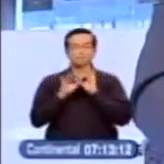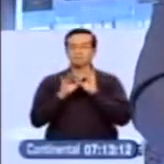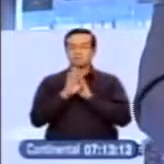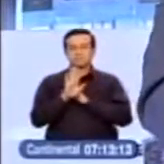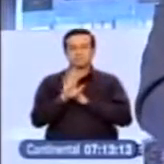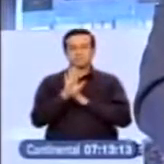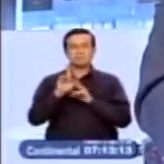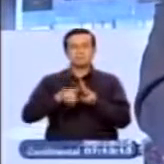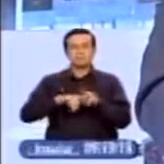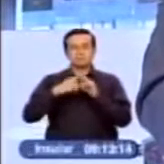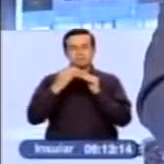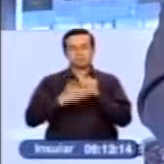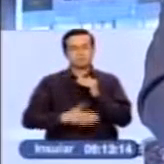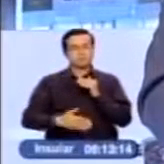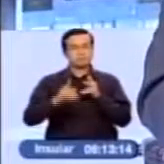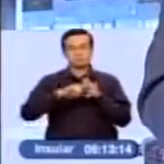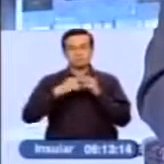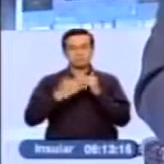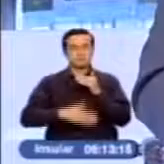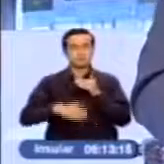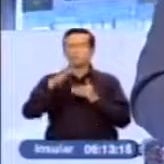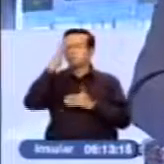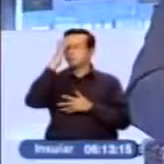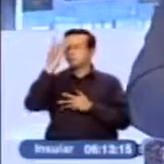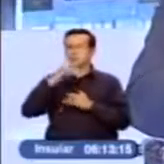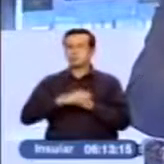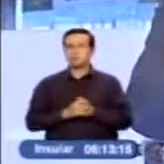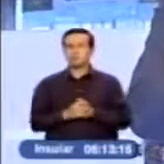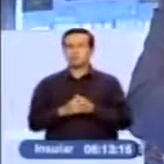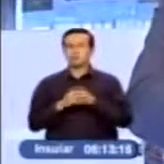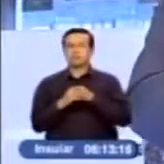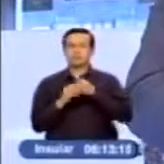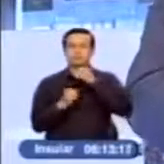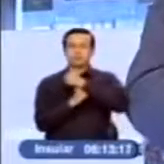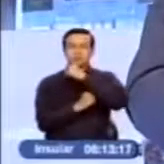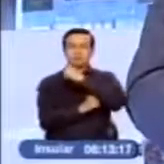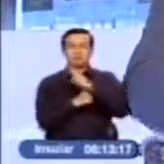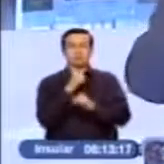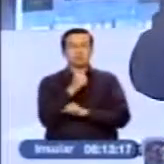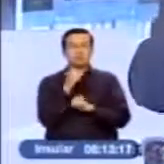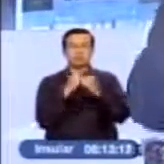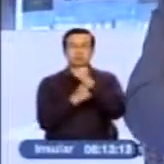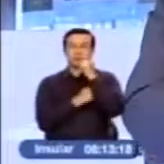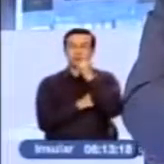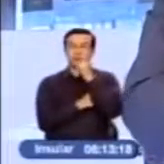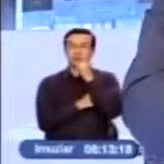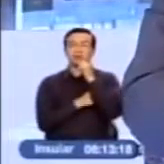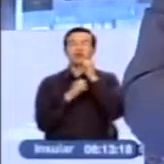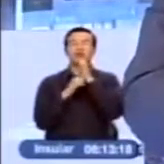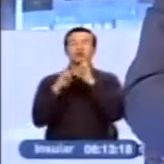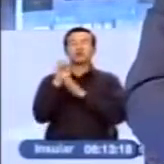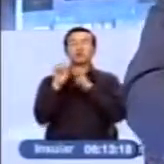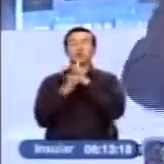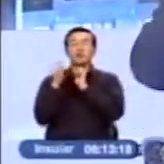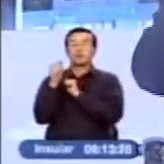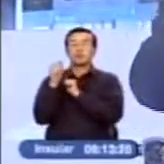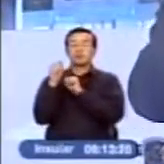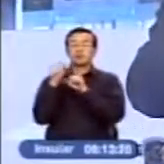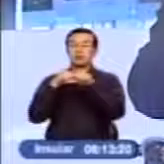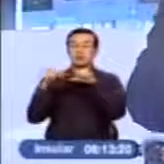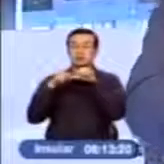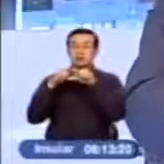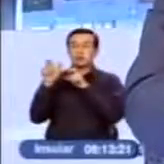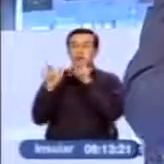Y comienza el tema por la estructura misma administrativa y de